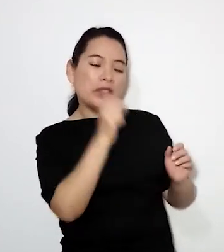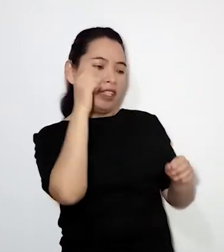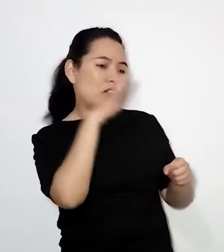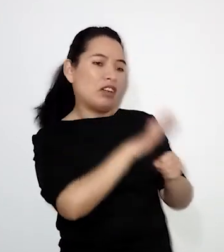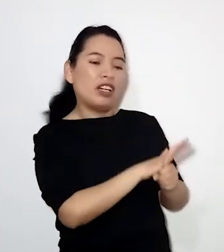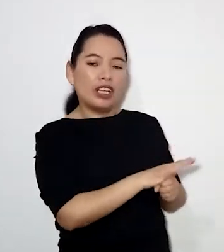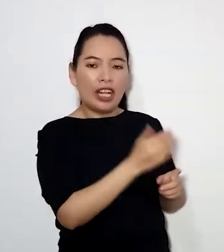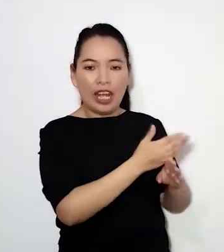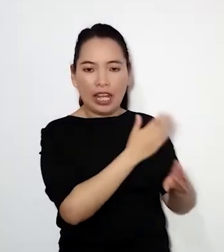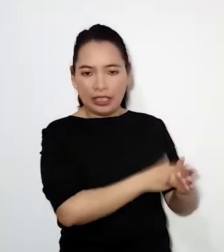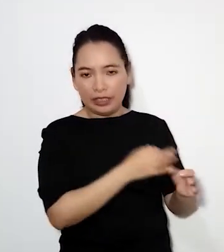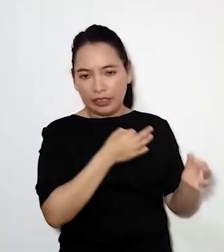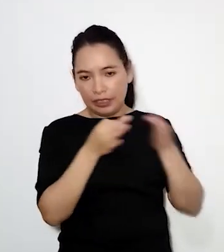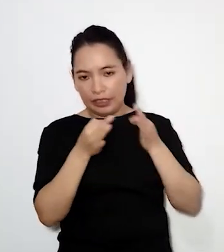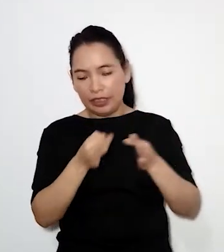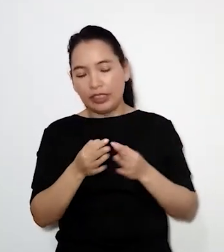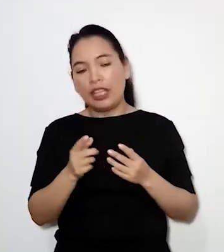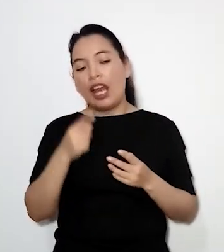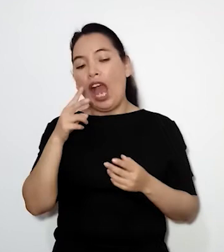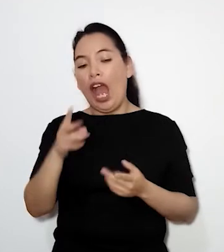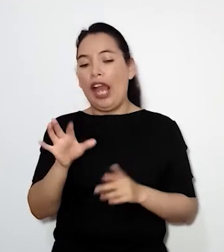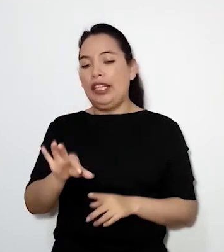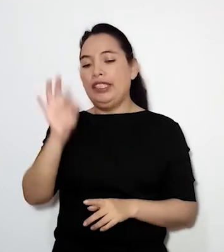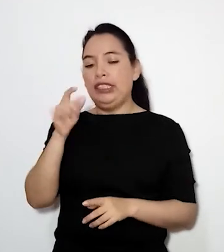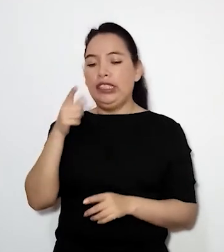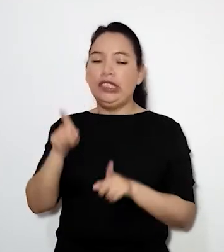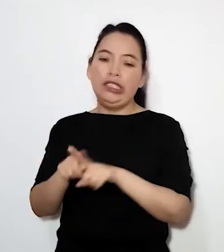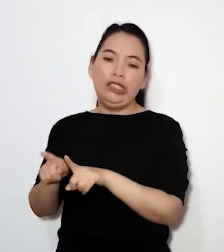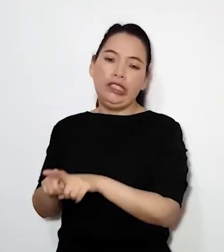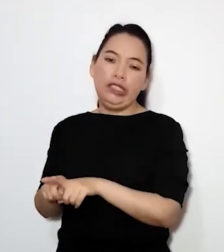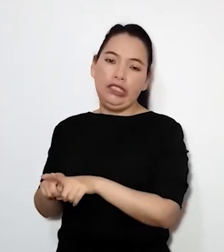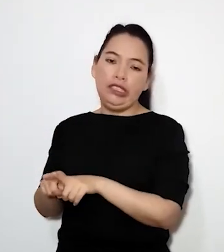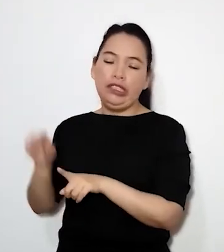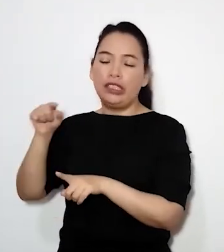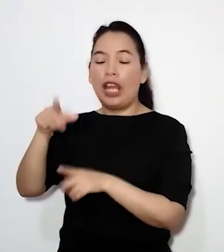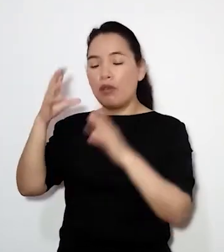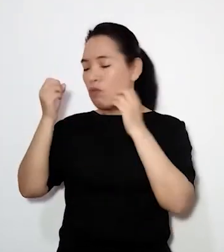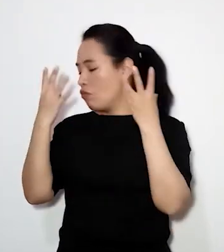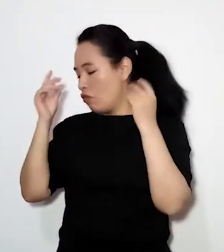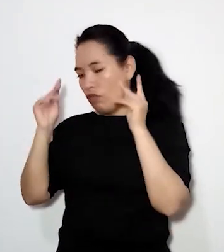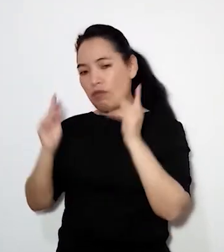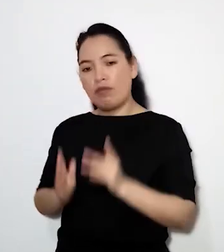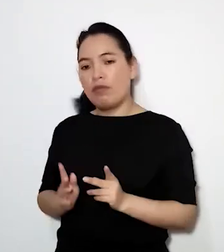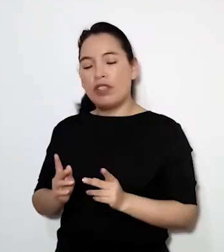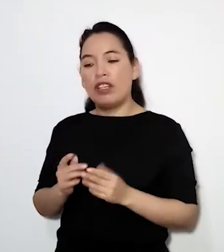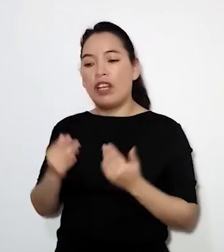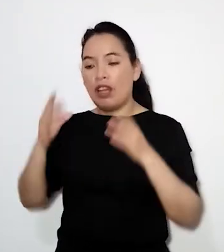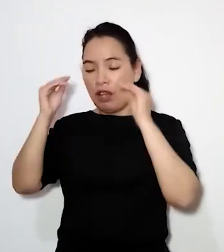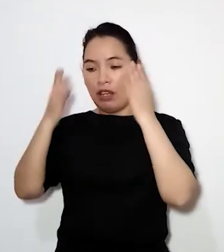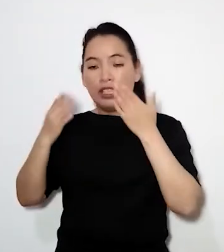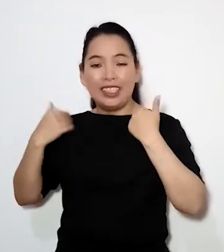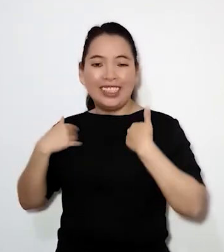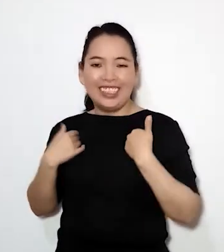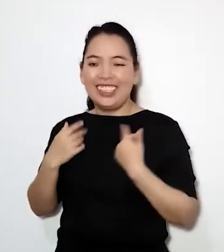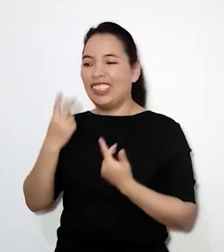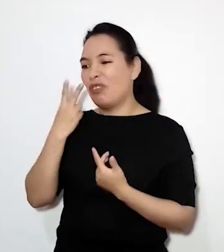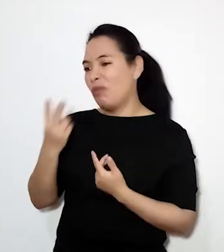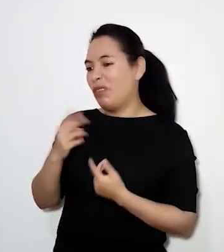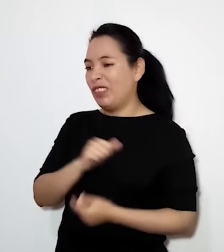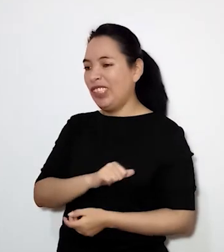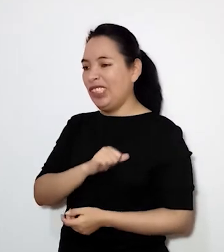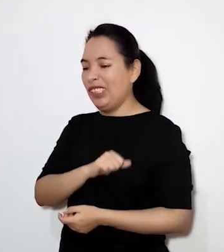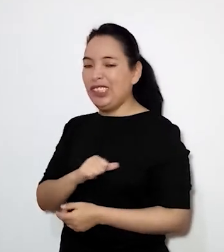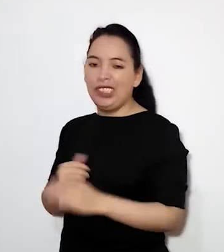nos encontramos con que muchos docentes desarrollan actitudes negativas hacia las personas